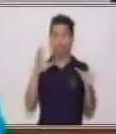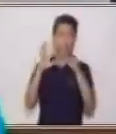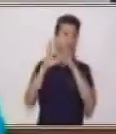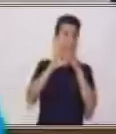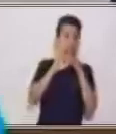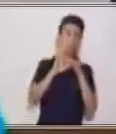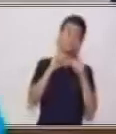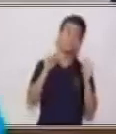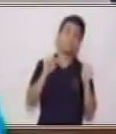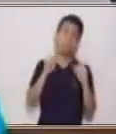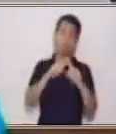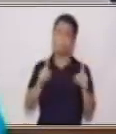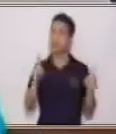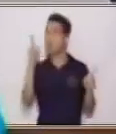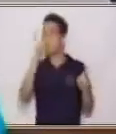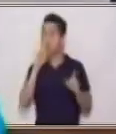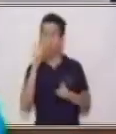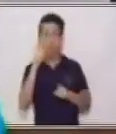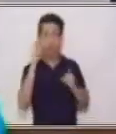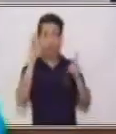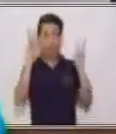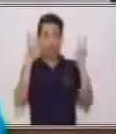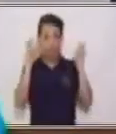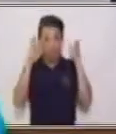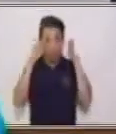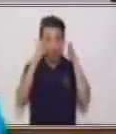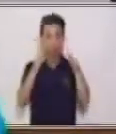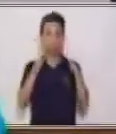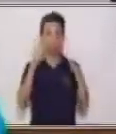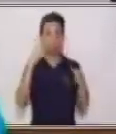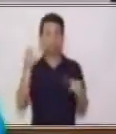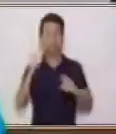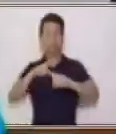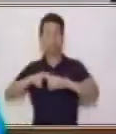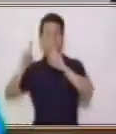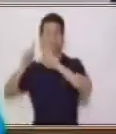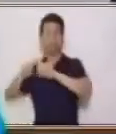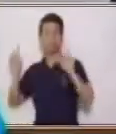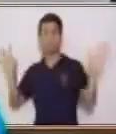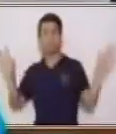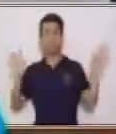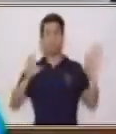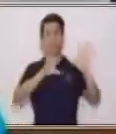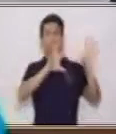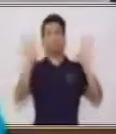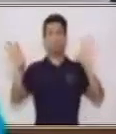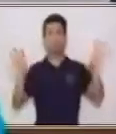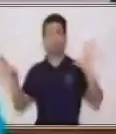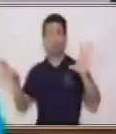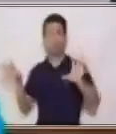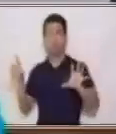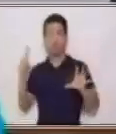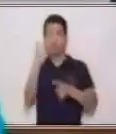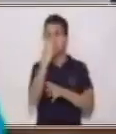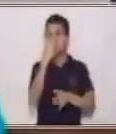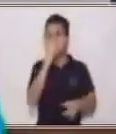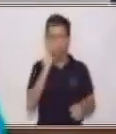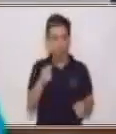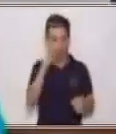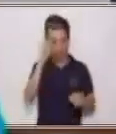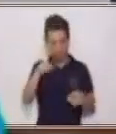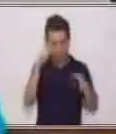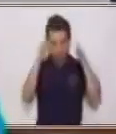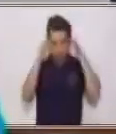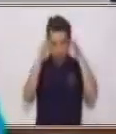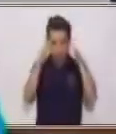por supuesto, pero de todos modos estarías dando diferentes temas en uno solo. Entonces, debes de saber enfocarte y, como te